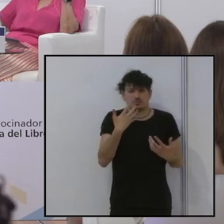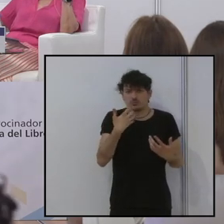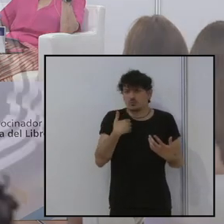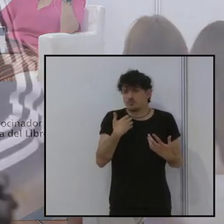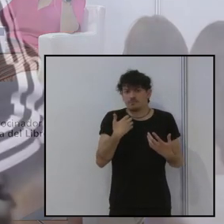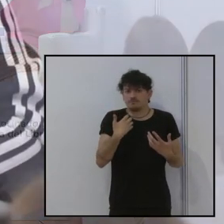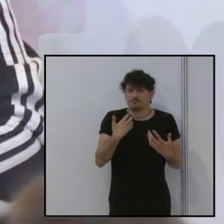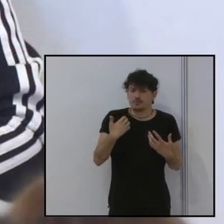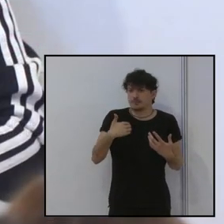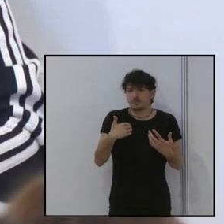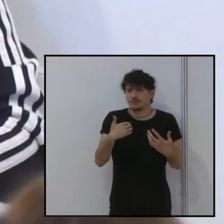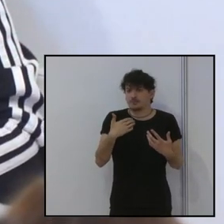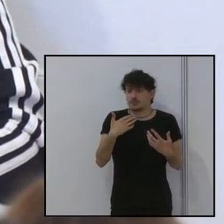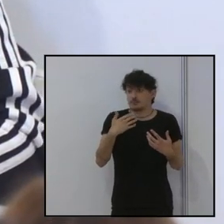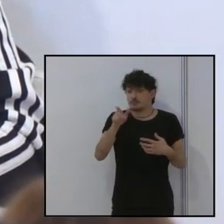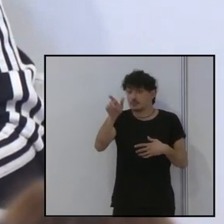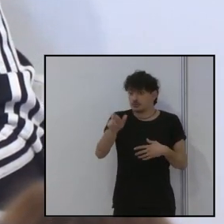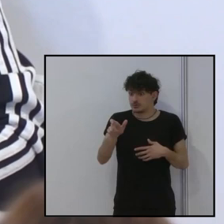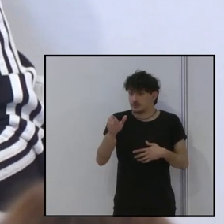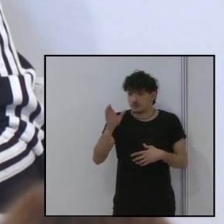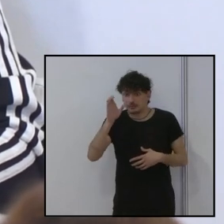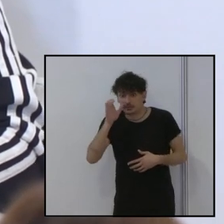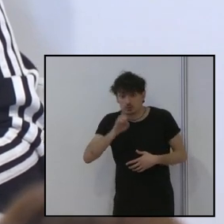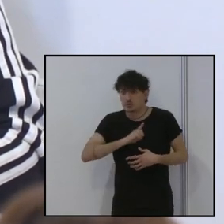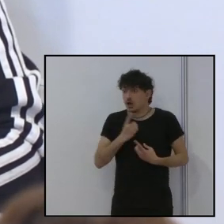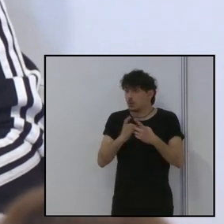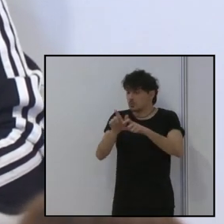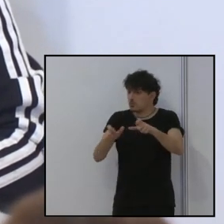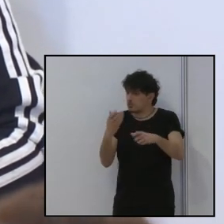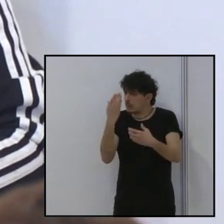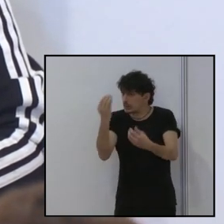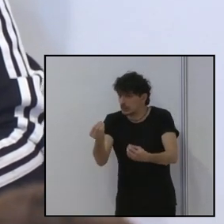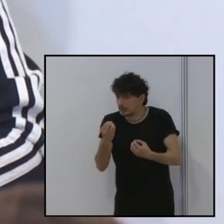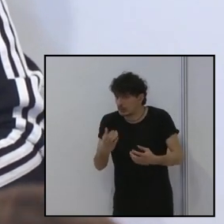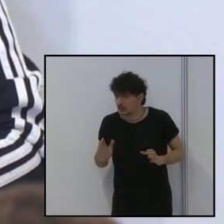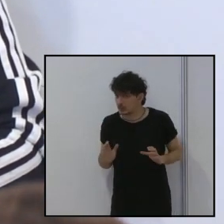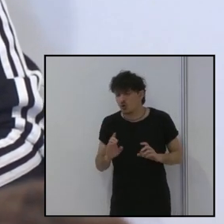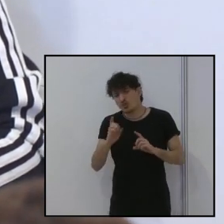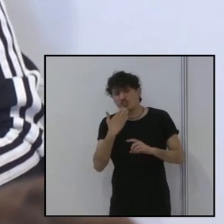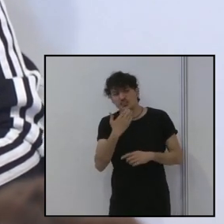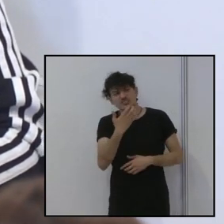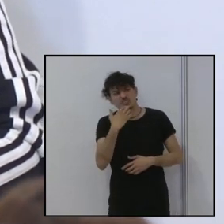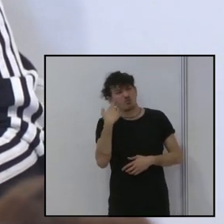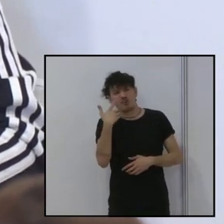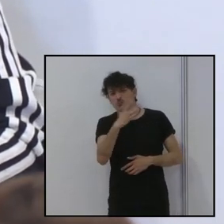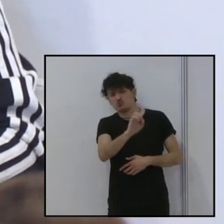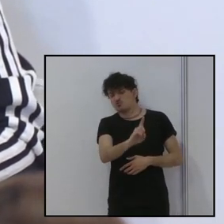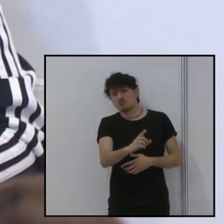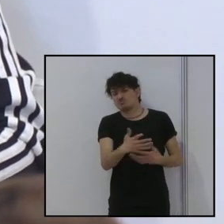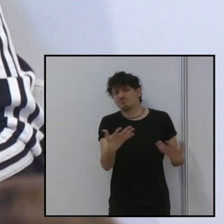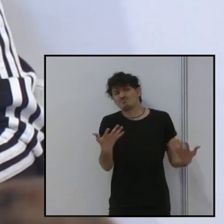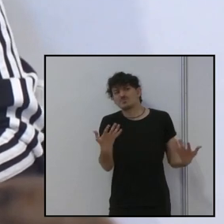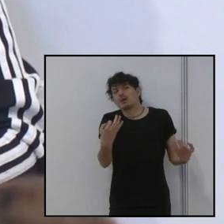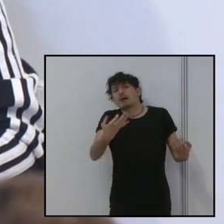la gente cuando lo escucha, hay quien lo entiende bien y hay gente que piensa, Ya, pero ¿y si no eres popular, qué? O sea, confunden el ser